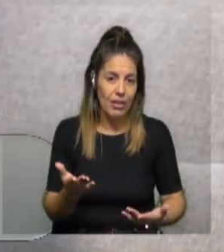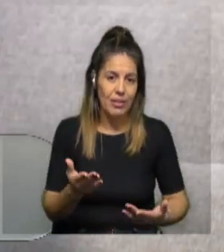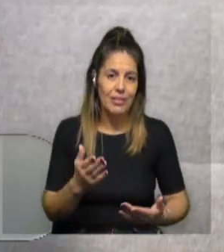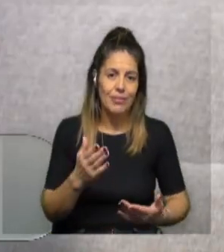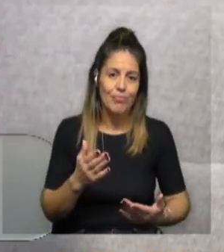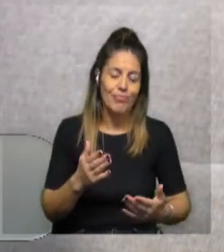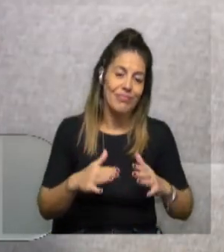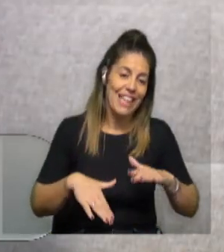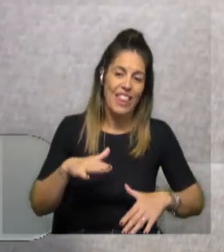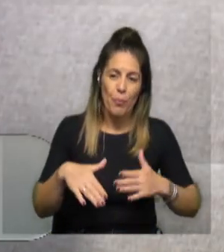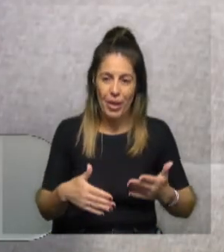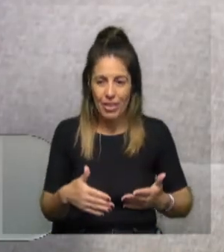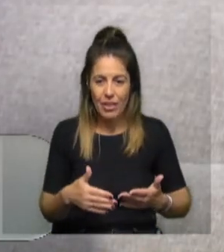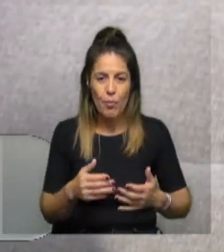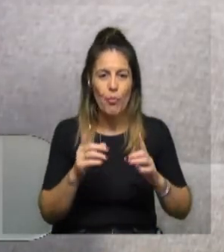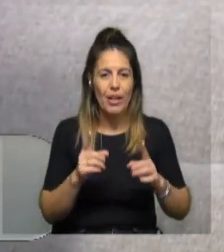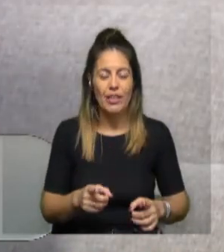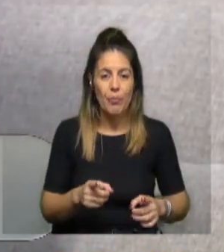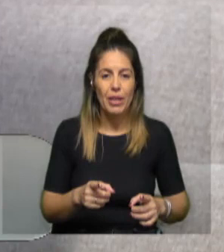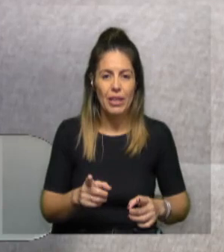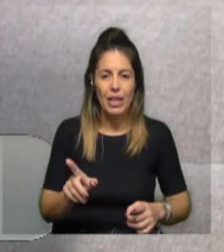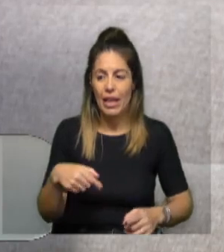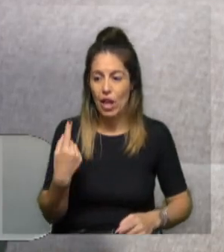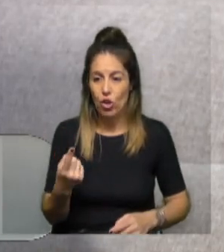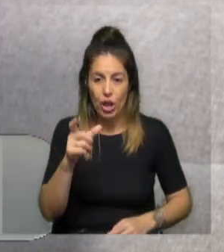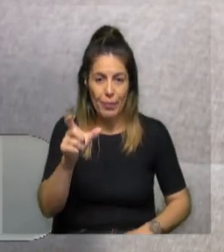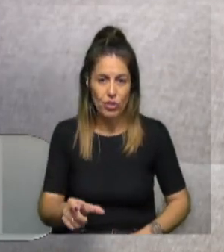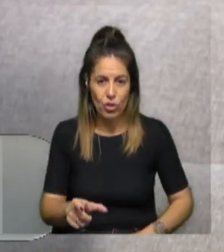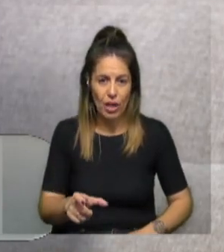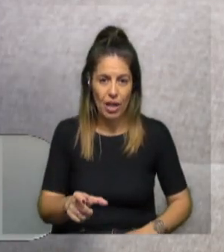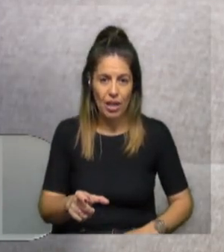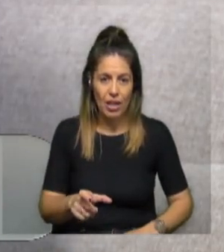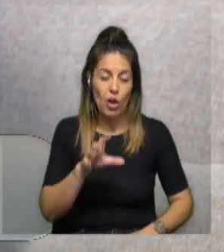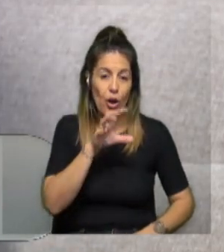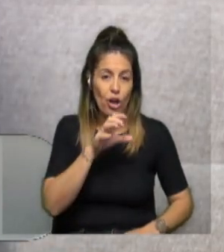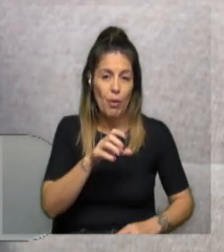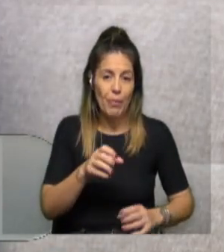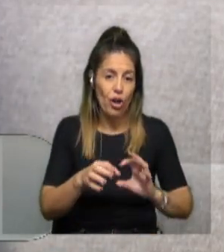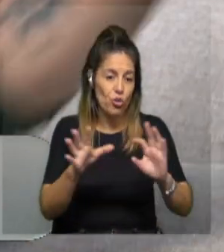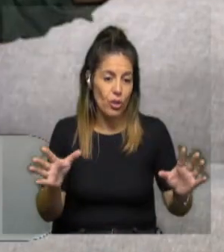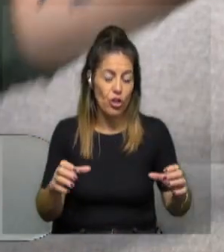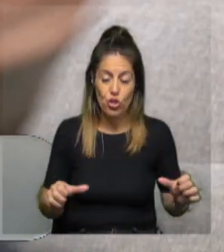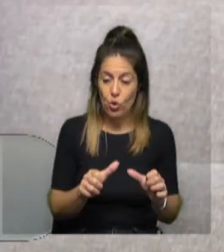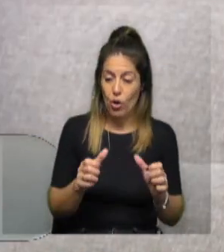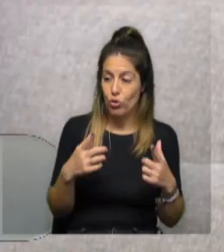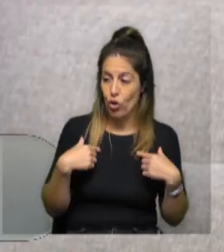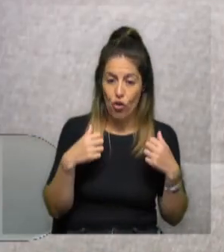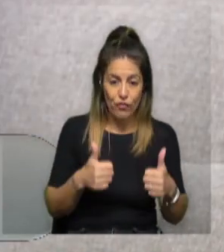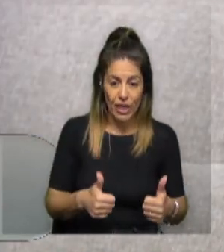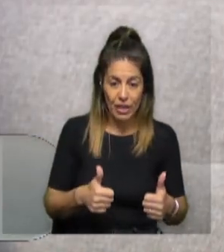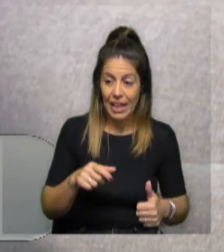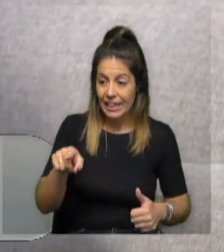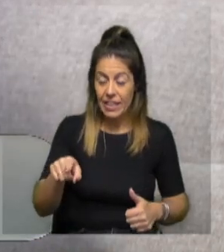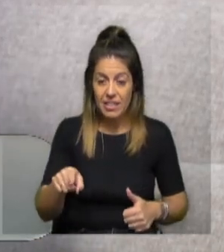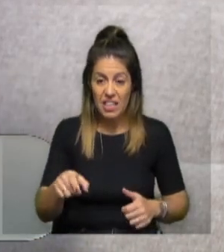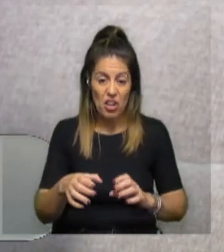pero. Pero porque también está el otro transeúnte que va con el perro suelto. Igual yo hago todo bien con el mío y viene este otro acá